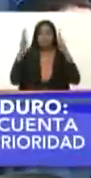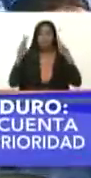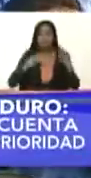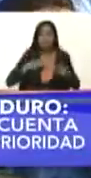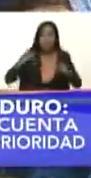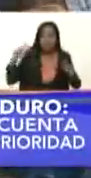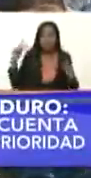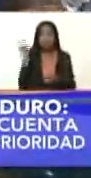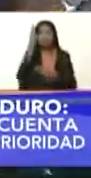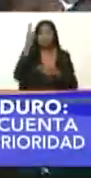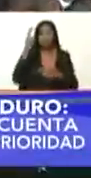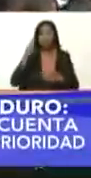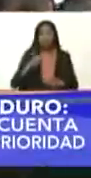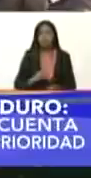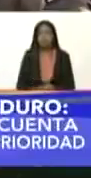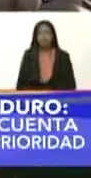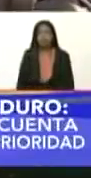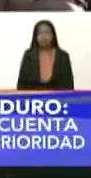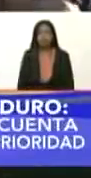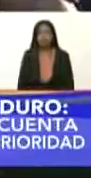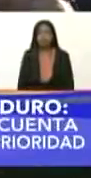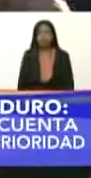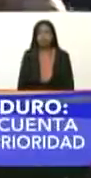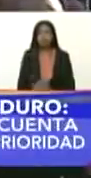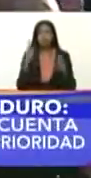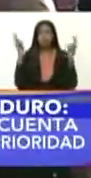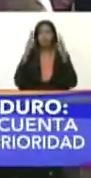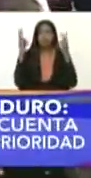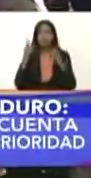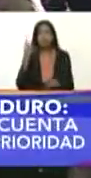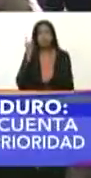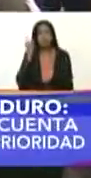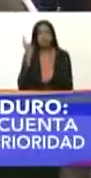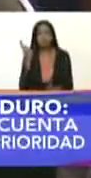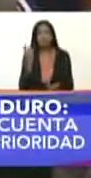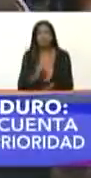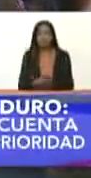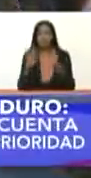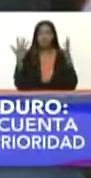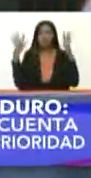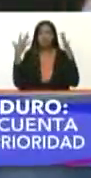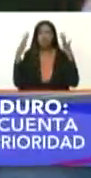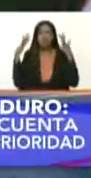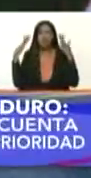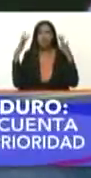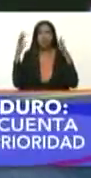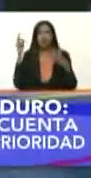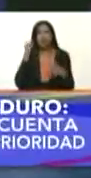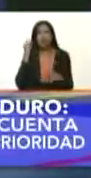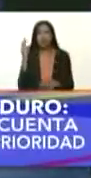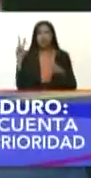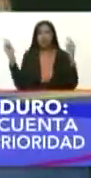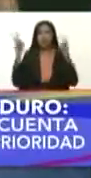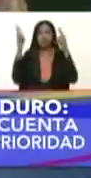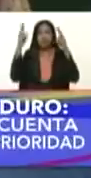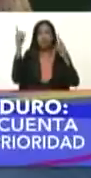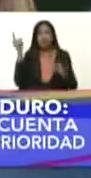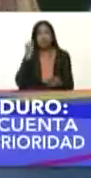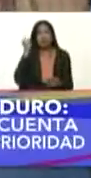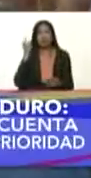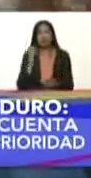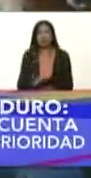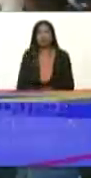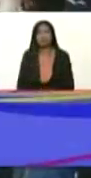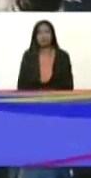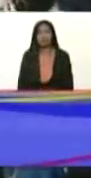venceremos, presidente! ¡Viviremos y venceremos! ¡Que viva Marianne, vale! ¡Un aplauso a esta mujer! ¡Que viva la mujer! ¡Que viva las